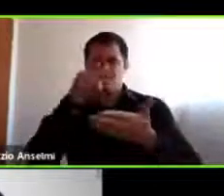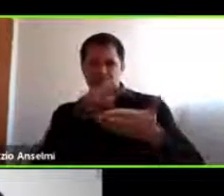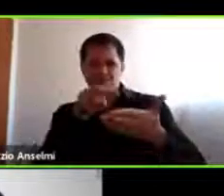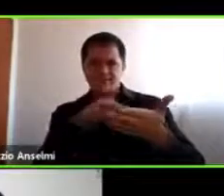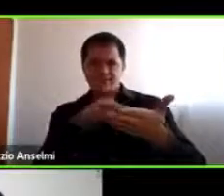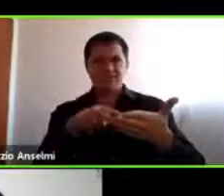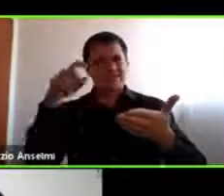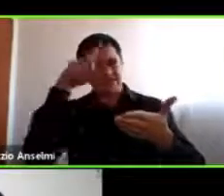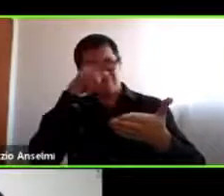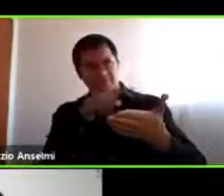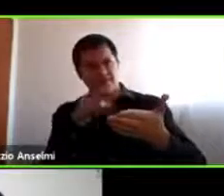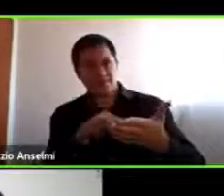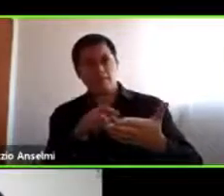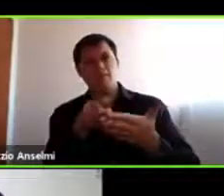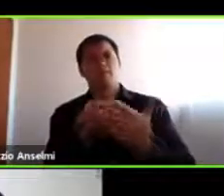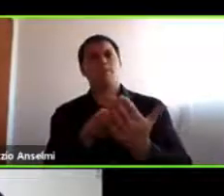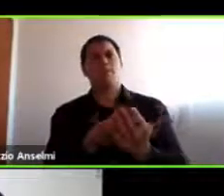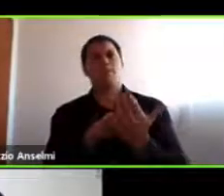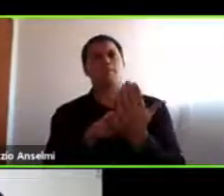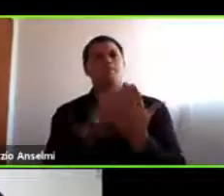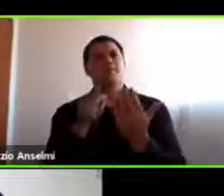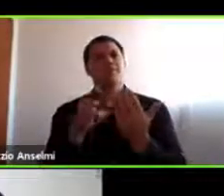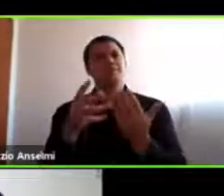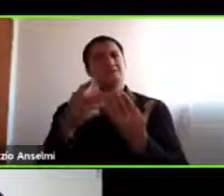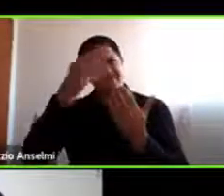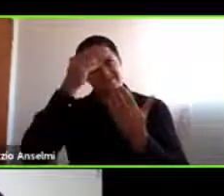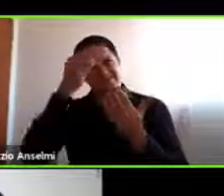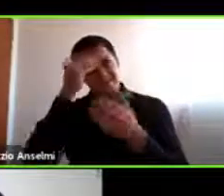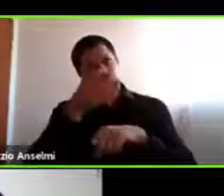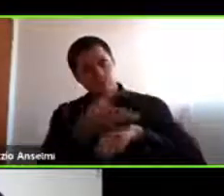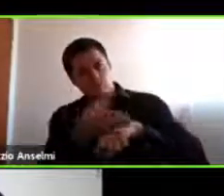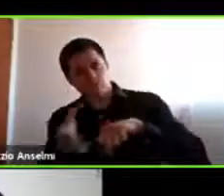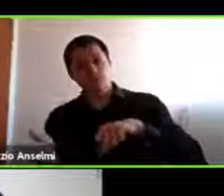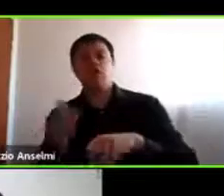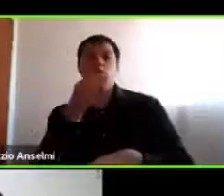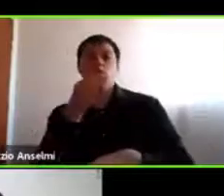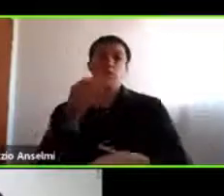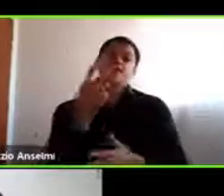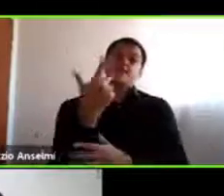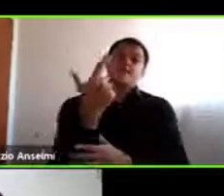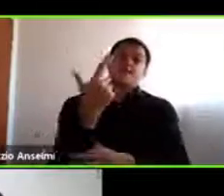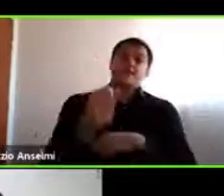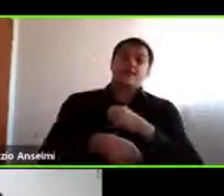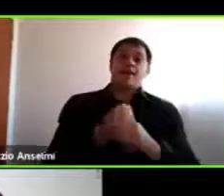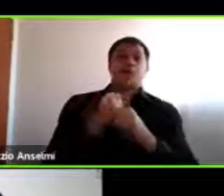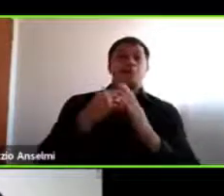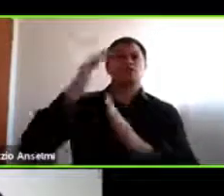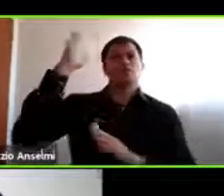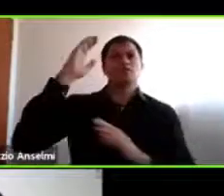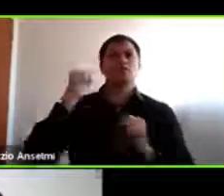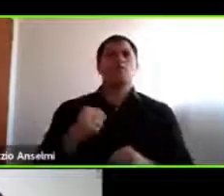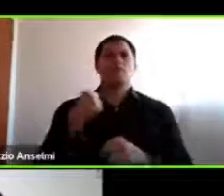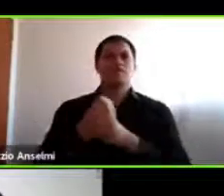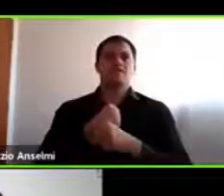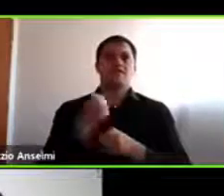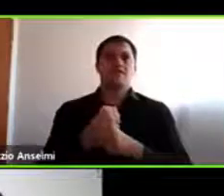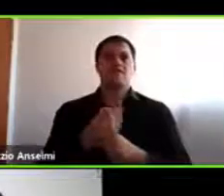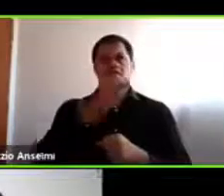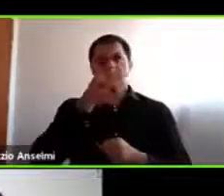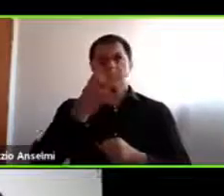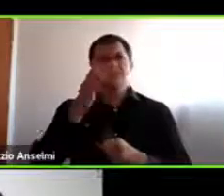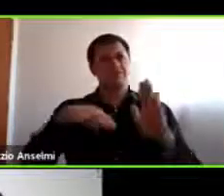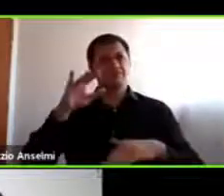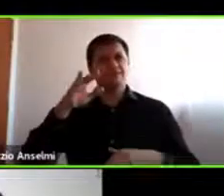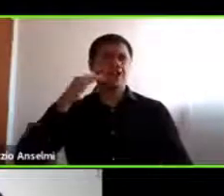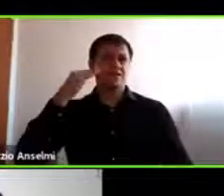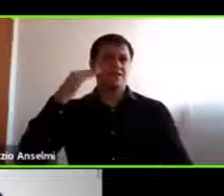un como aprendizaje tardío de la lectura entonces mayores de siete años de todas maneras se puede trabajar ya quizás niños muy mayores que